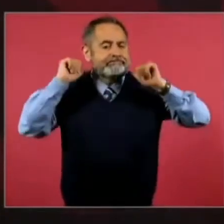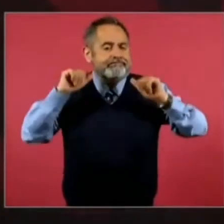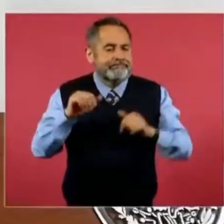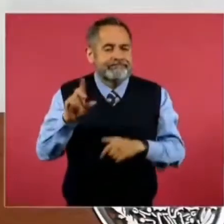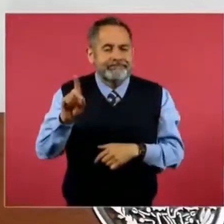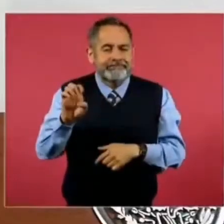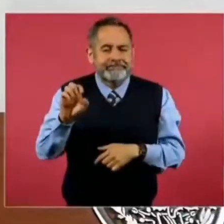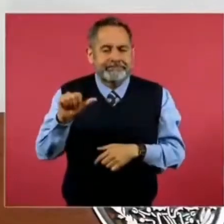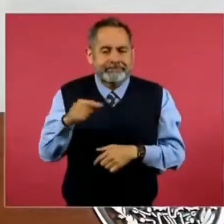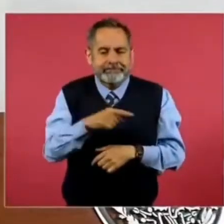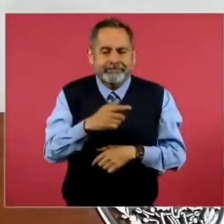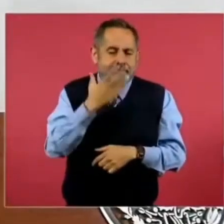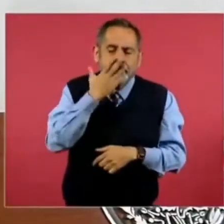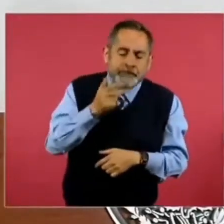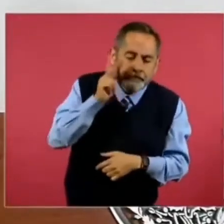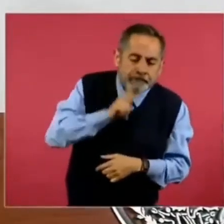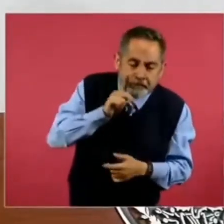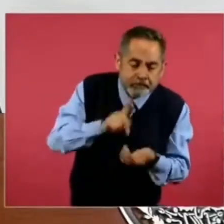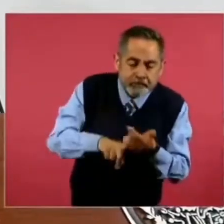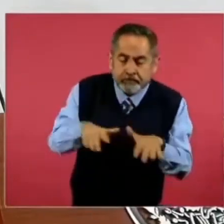no encontramos elementos